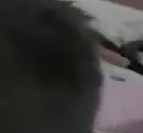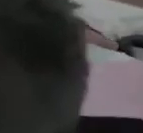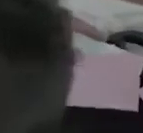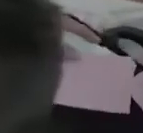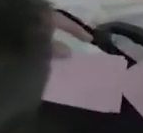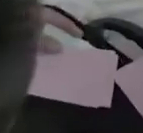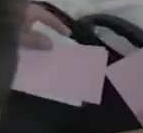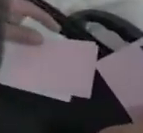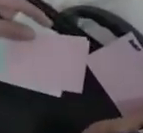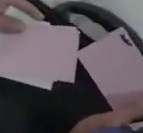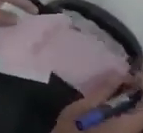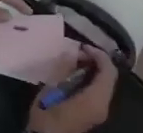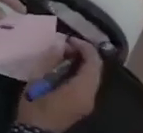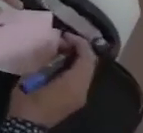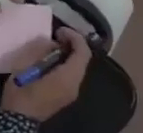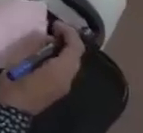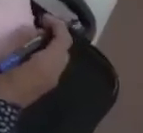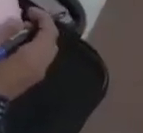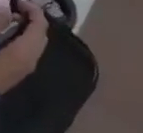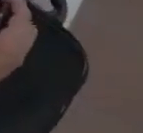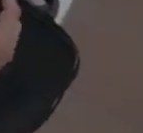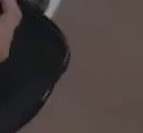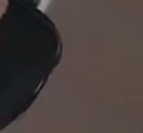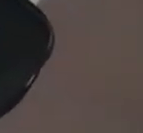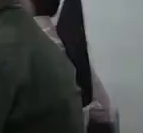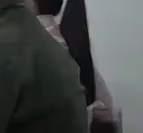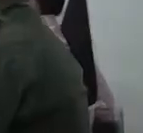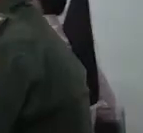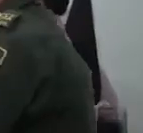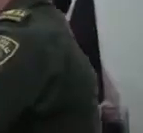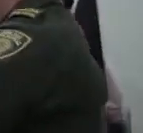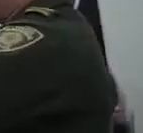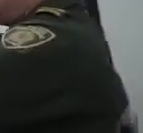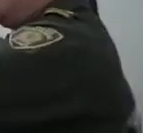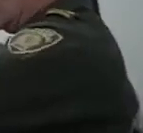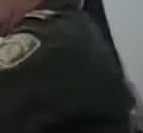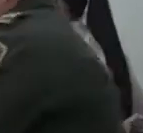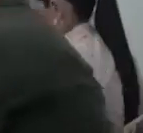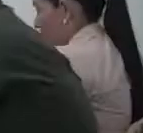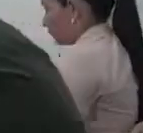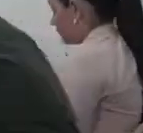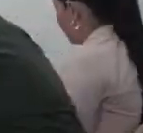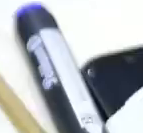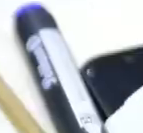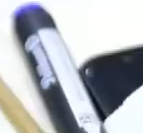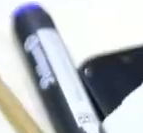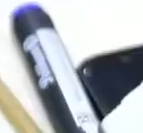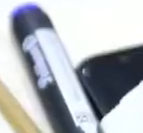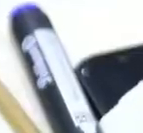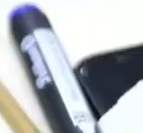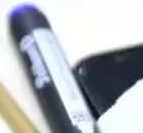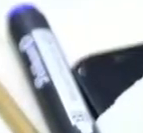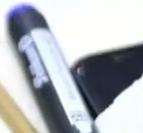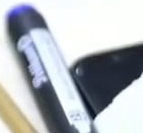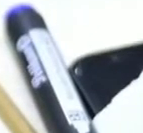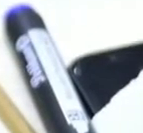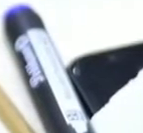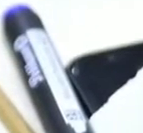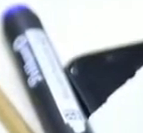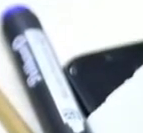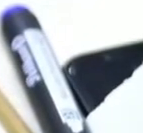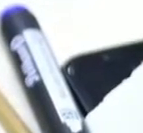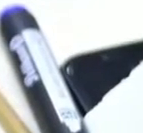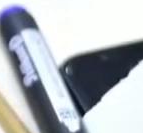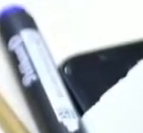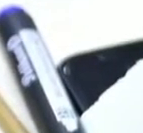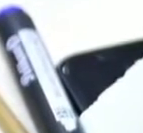ciudadanos. Planear la ciudad y trabajar por transformarla es un ejercicio de toda la ciudadanía, en el que hacemos un esfuerzo sin precedentes, donde participaron